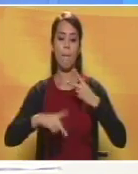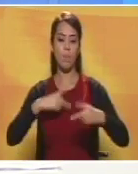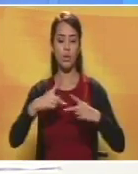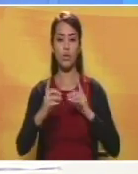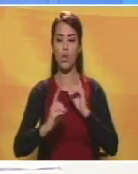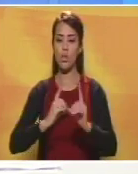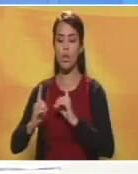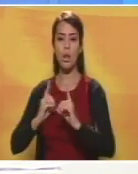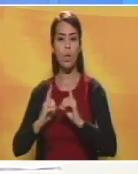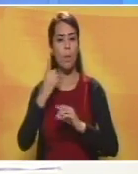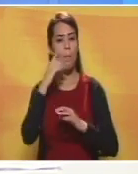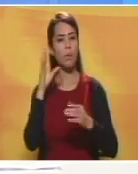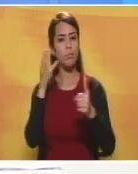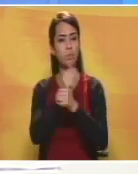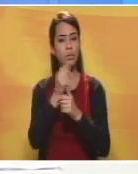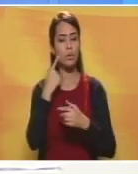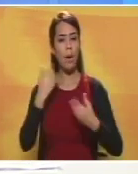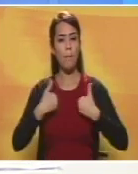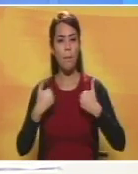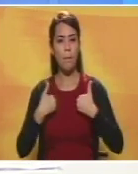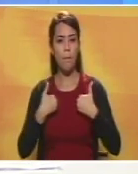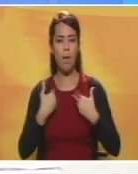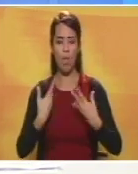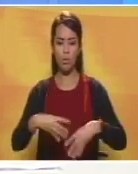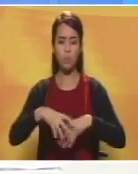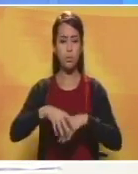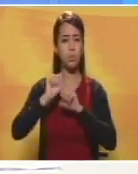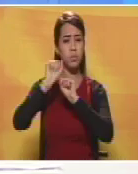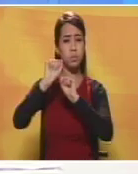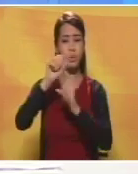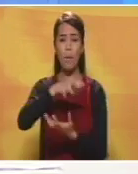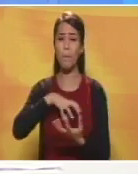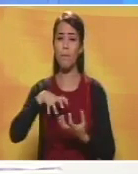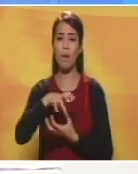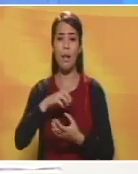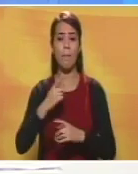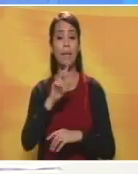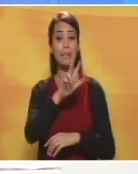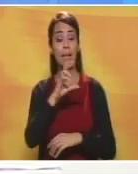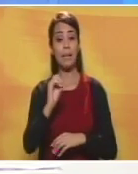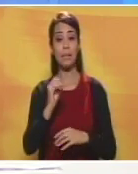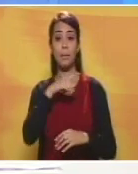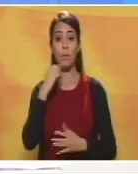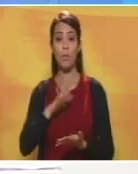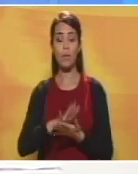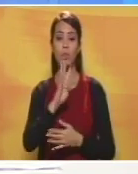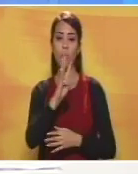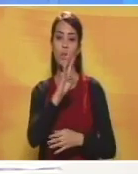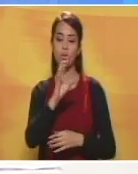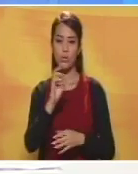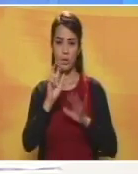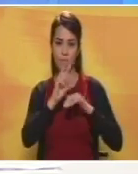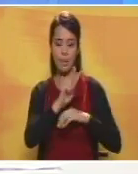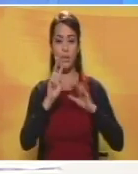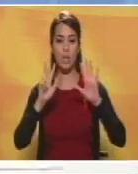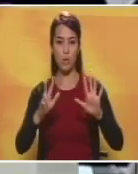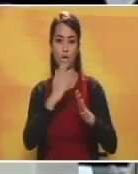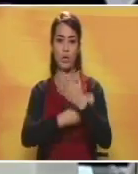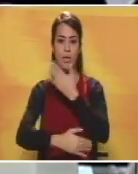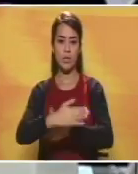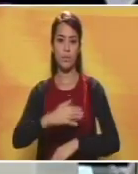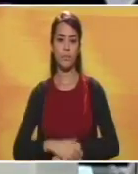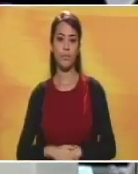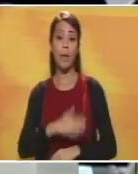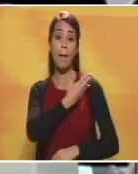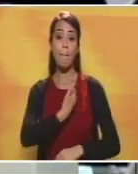diálogo para intentar superar la crisis que desencadenó protestas violentas que ya han dejado 30 muertos y 428 heridos. El